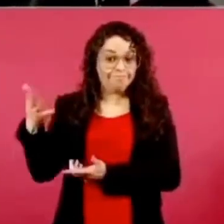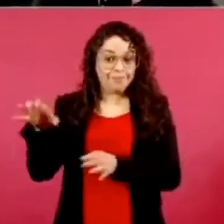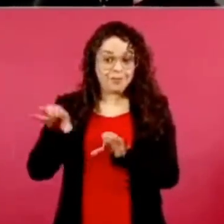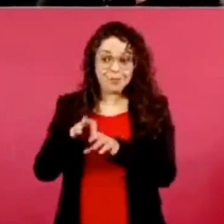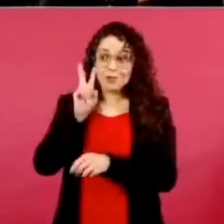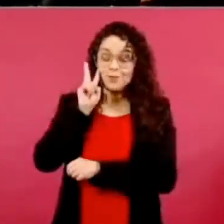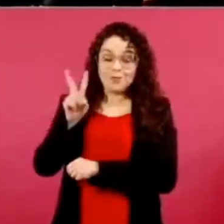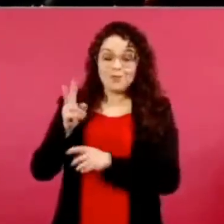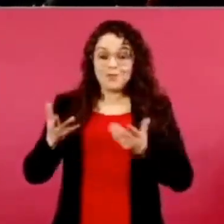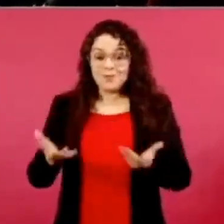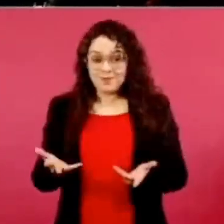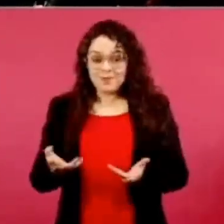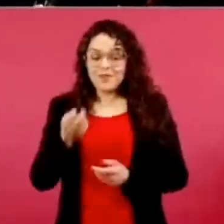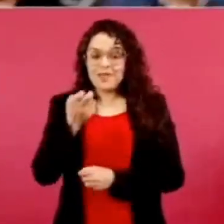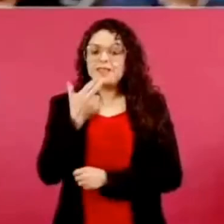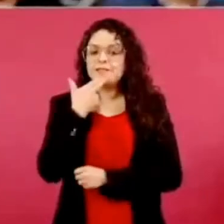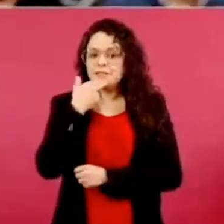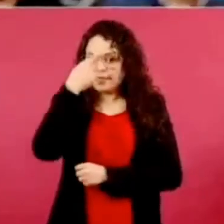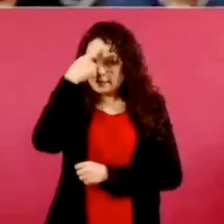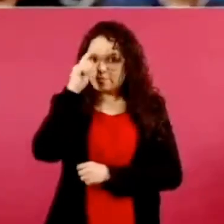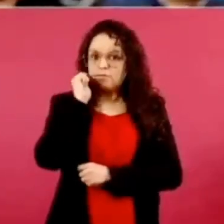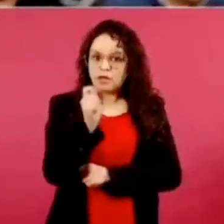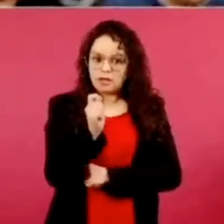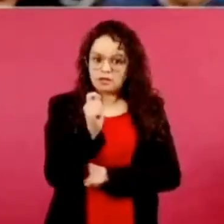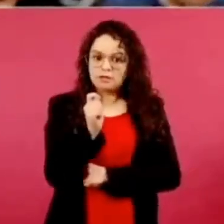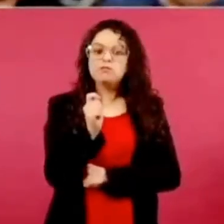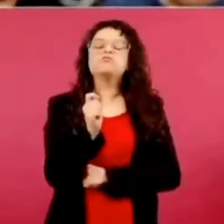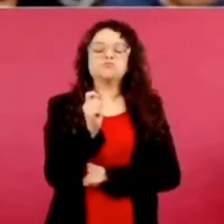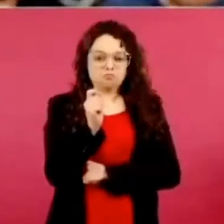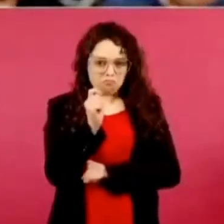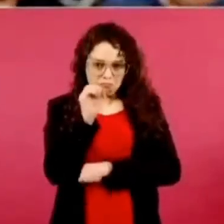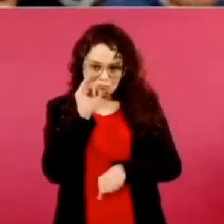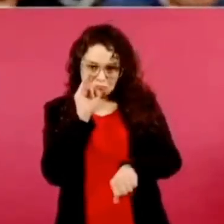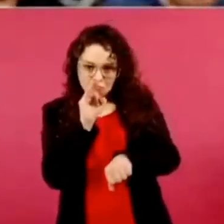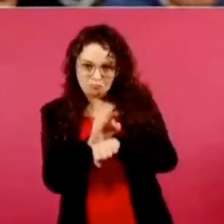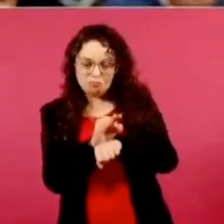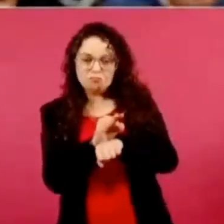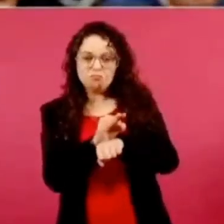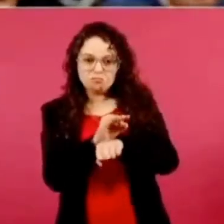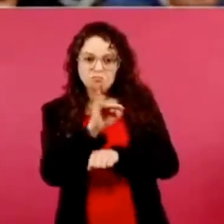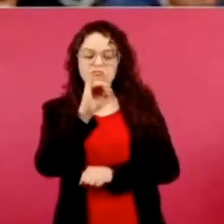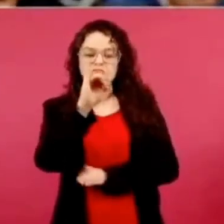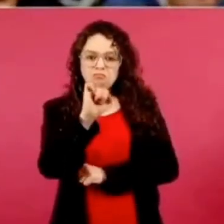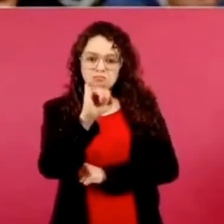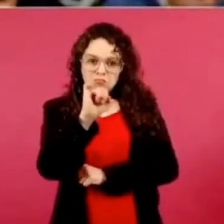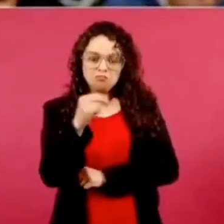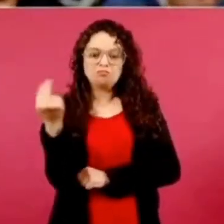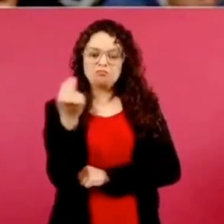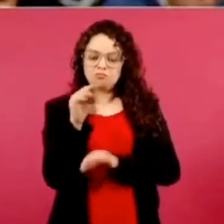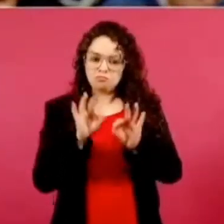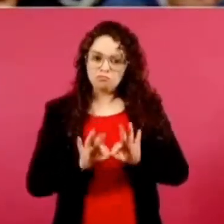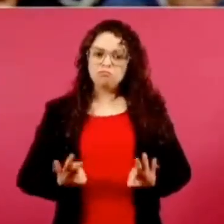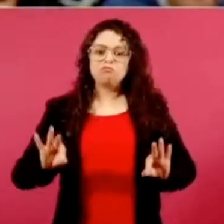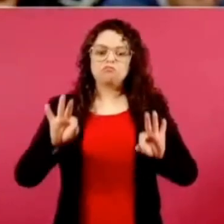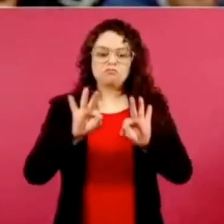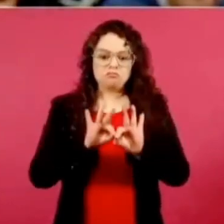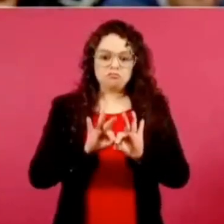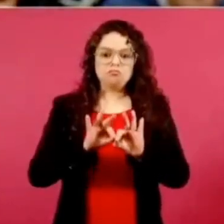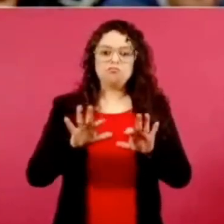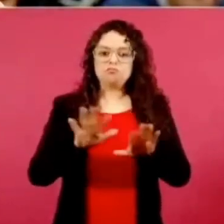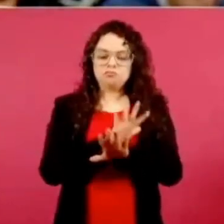sirva precisamente para fundamentar, y no decir que nada más es por los jueces o que sean